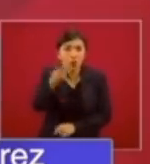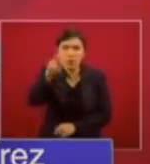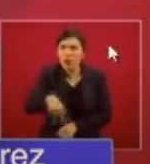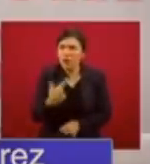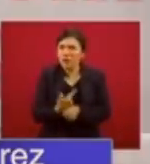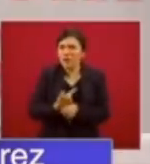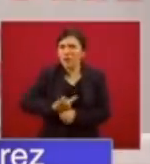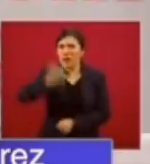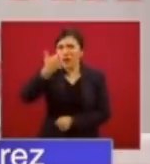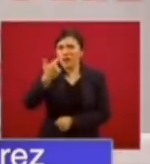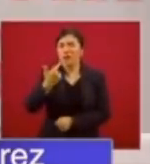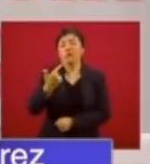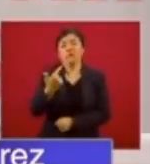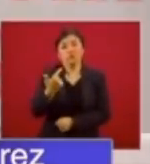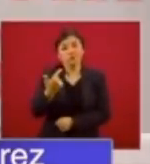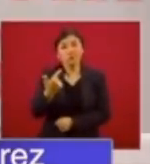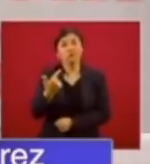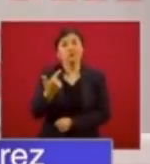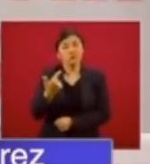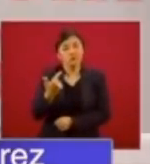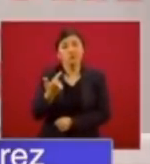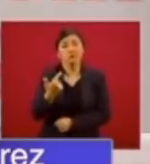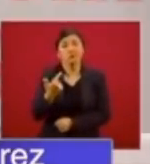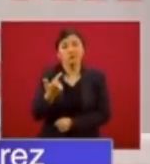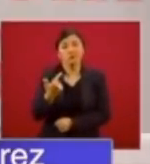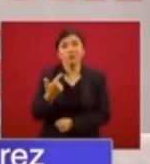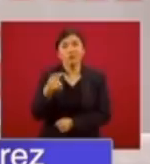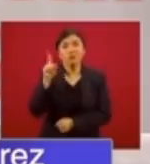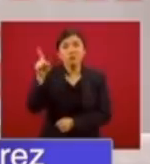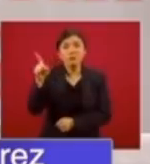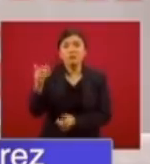grave que venimos